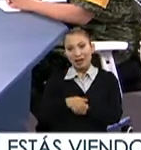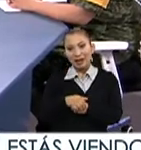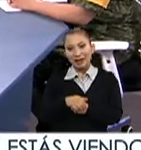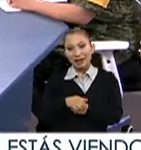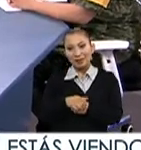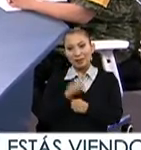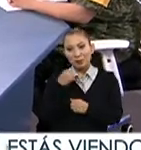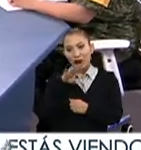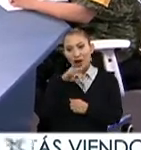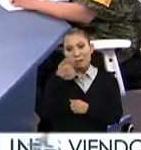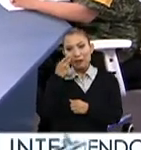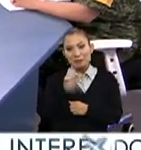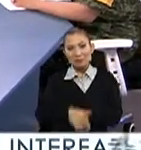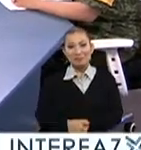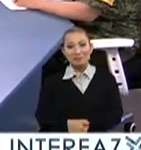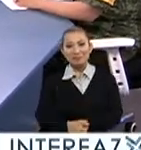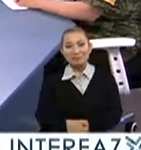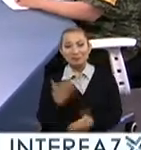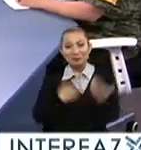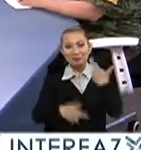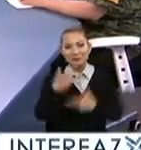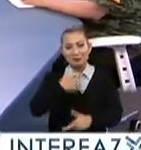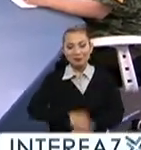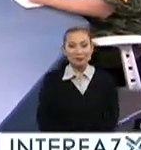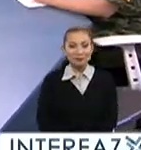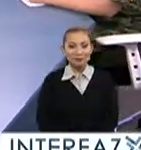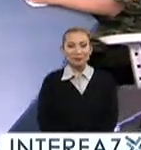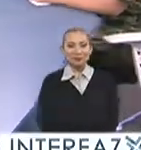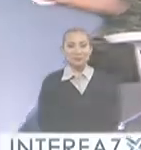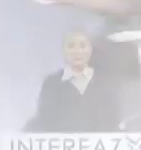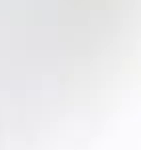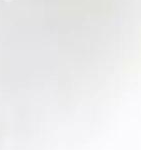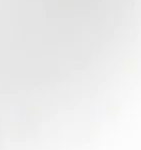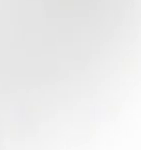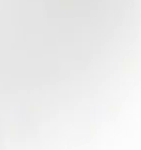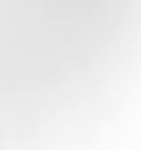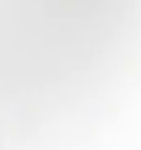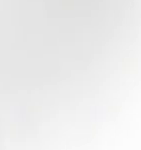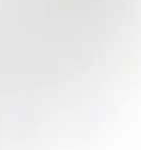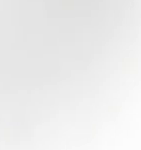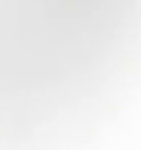nos eche un ladrillo. A ver qué pasa. Vamos y regresamos.